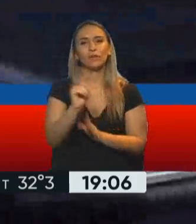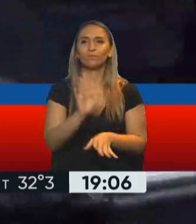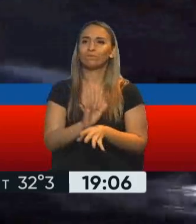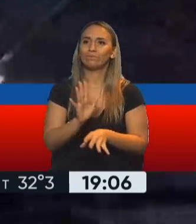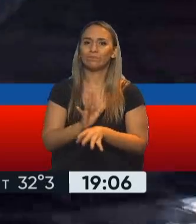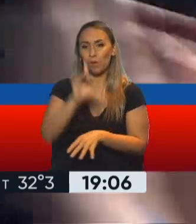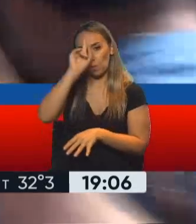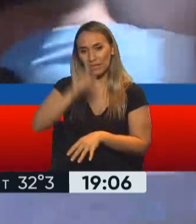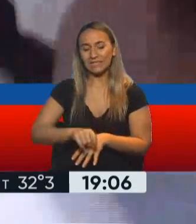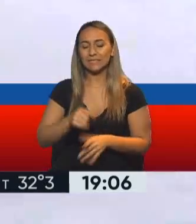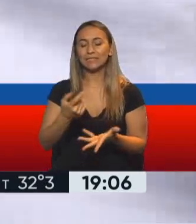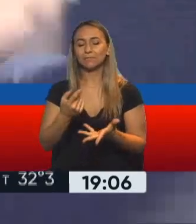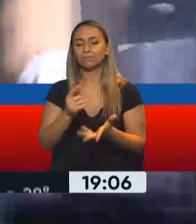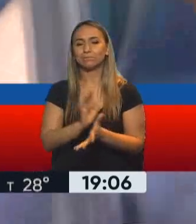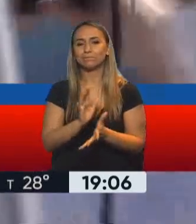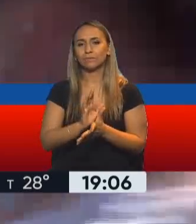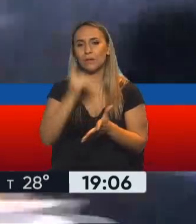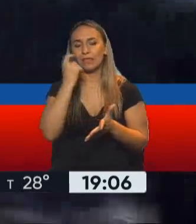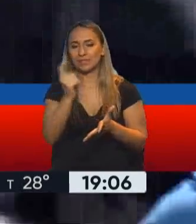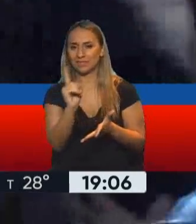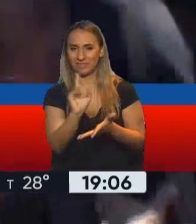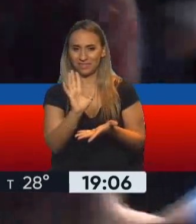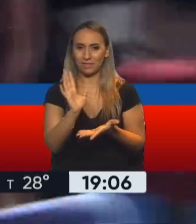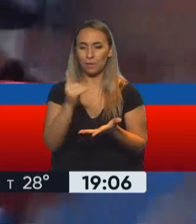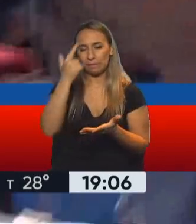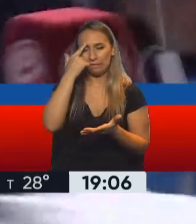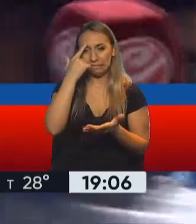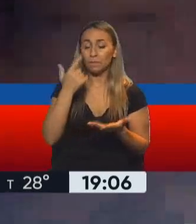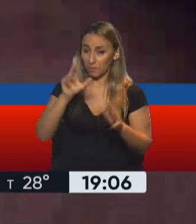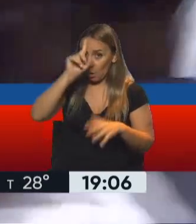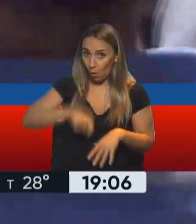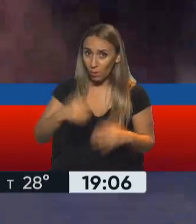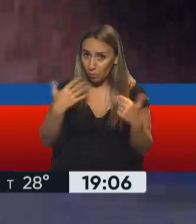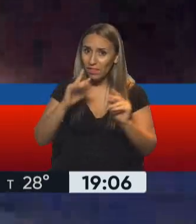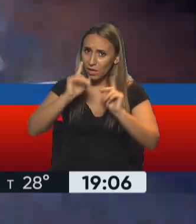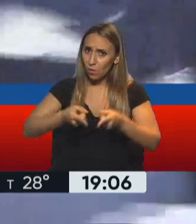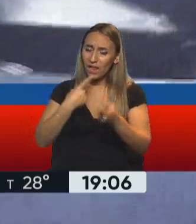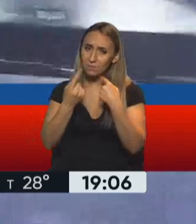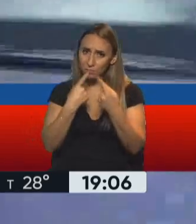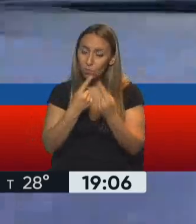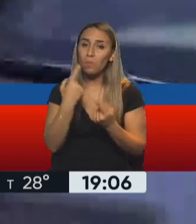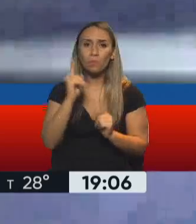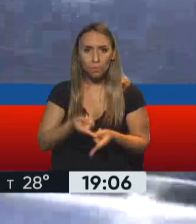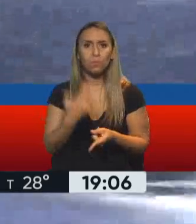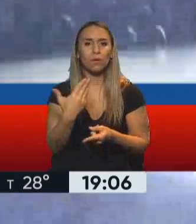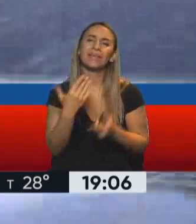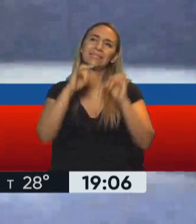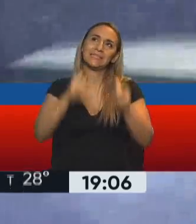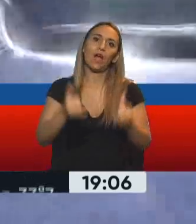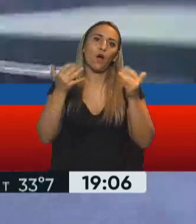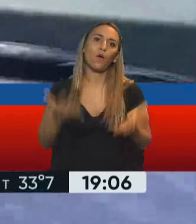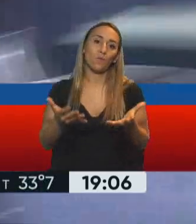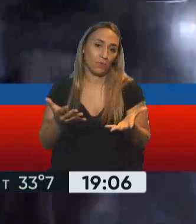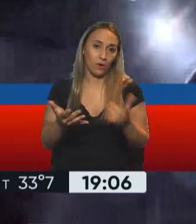De haber tomado la precaución de garantizar. A ver, ¿el juez podía haber tomado la indagatoria igual? Sí, sí. Claramente